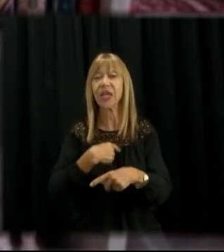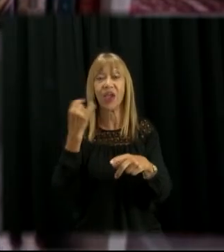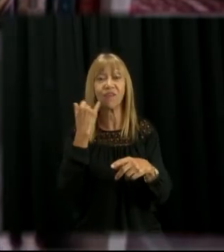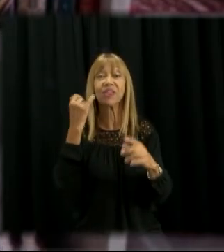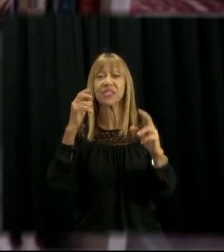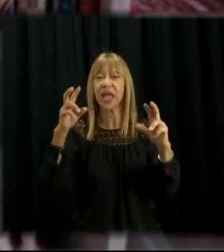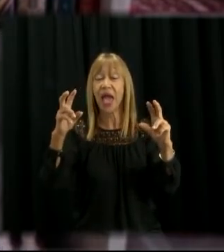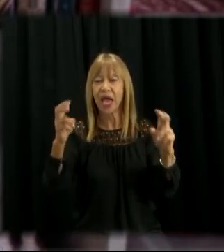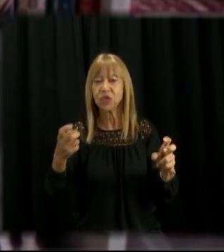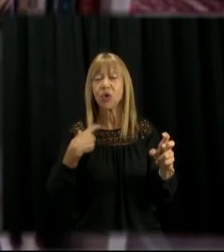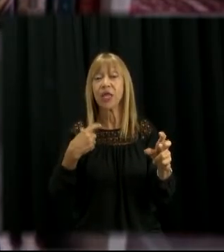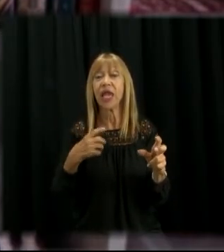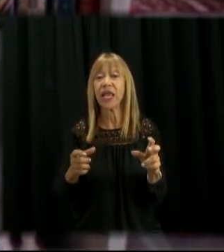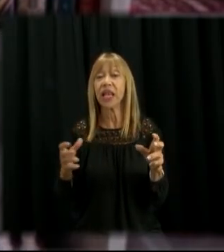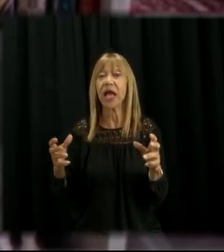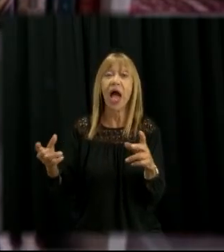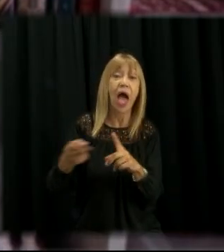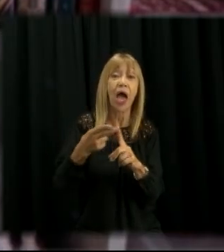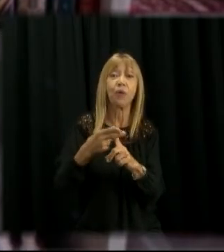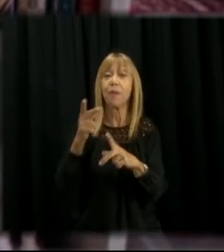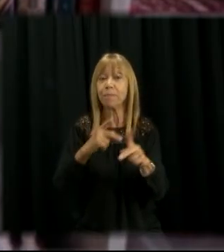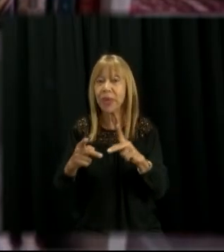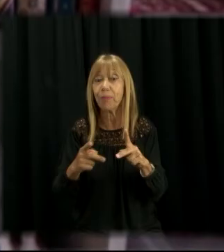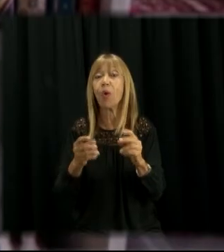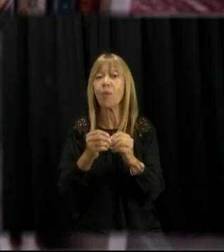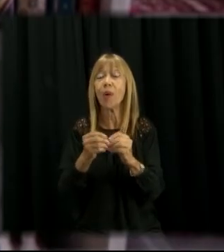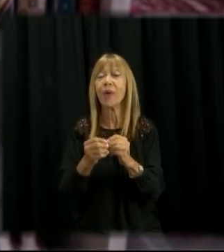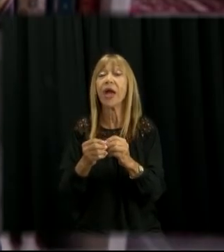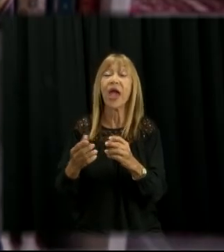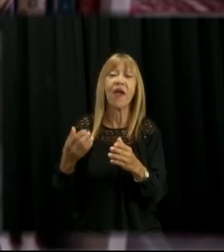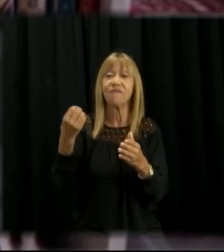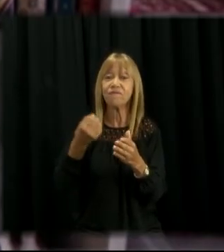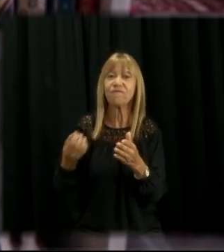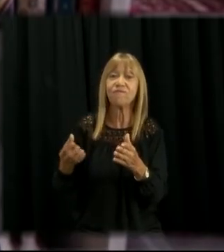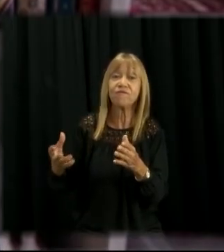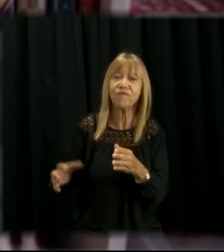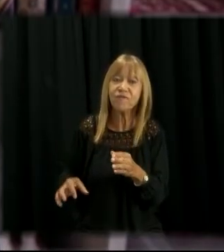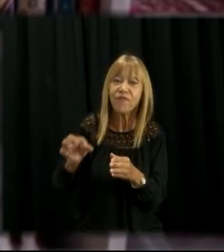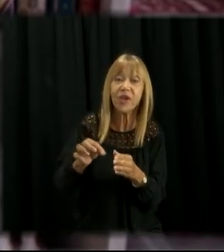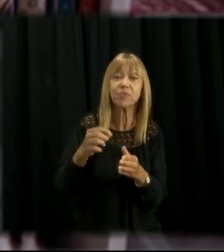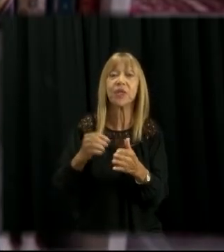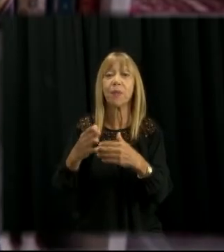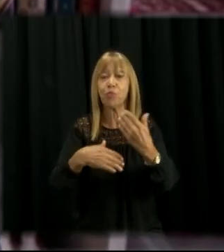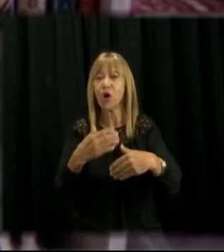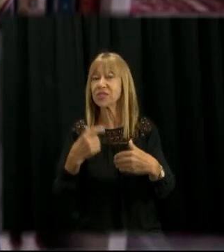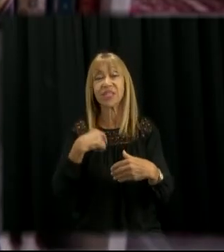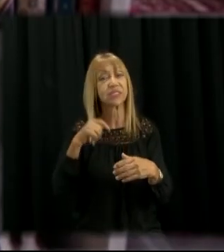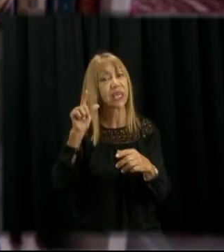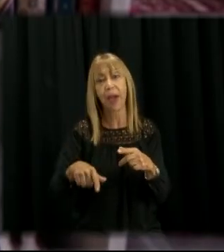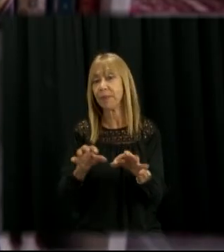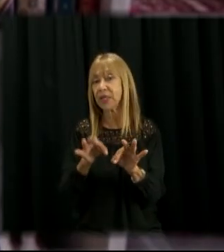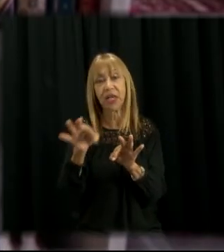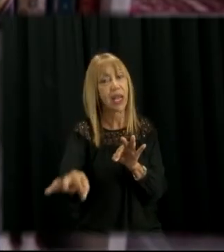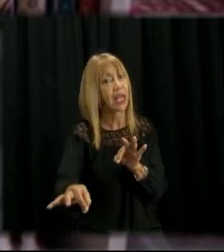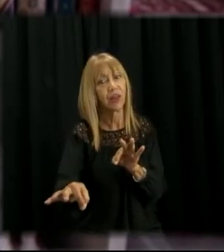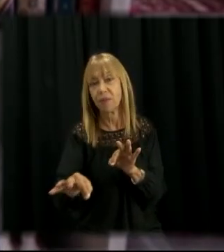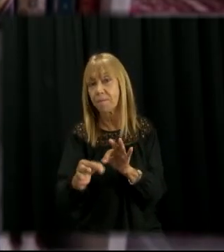plan, y sea un asunto de invertir en gente, sea un asunto de invertir en procesos, no puede ser atrasado